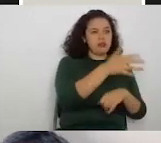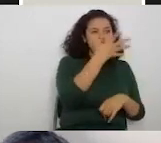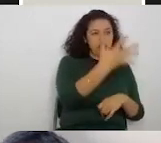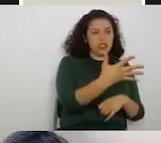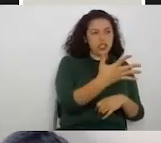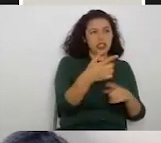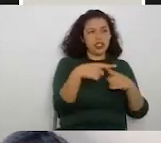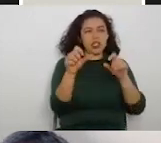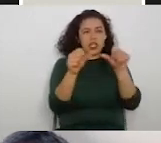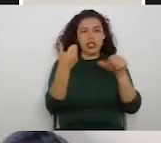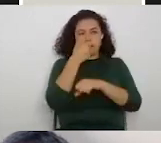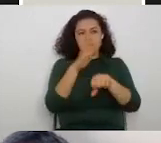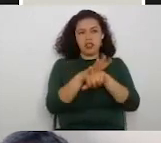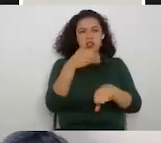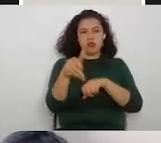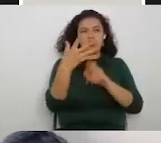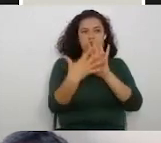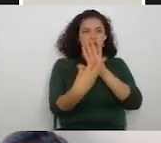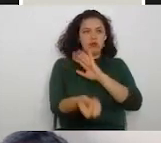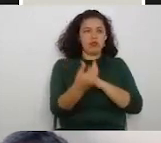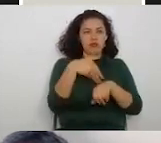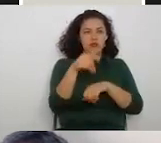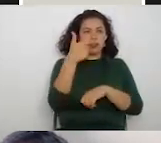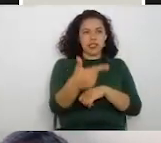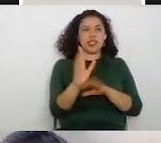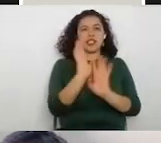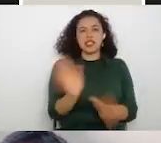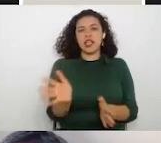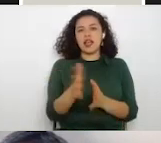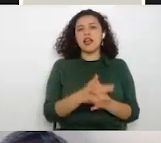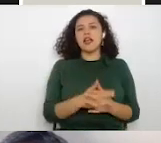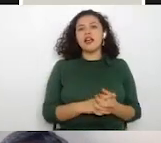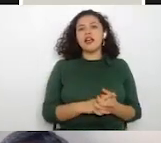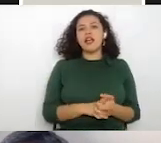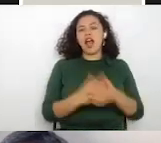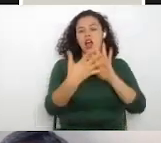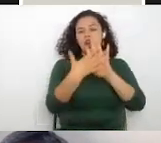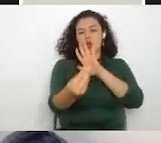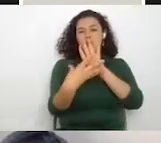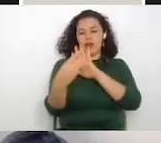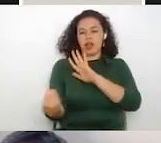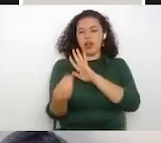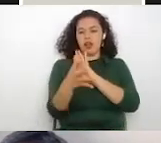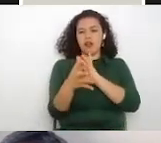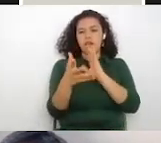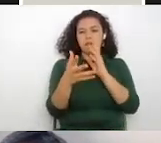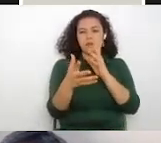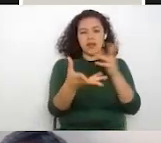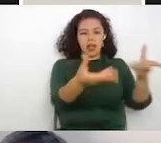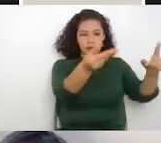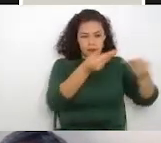área administrativa la copia número 7. Entonces retiramos esas copias y esas copias se destruyen. Y lo